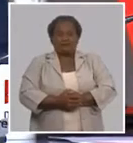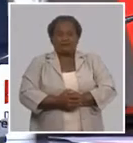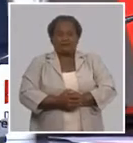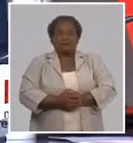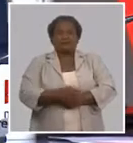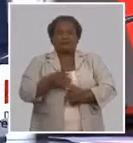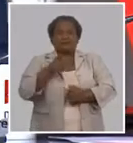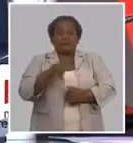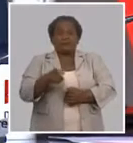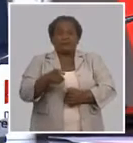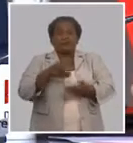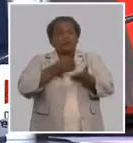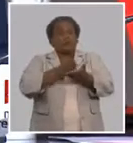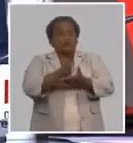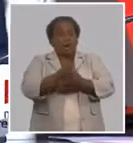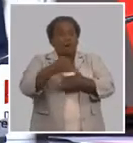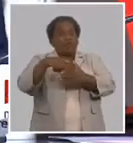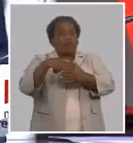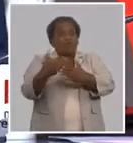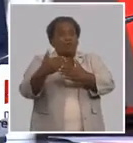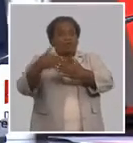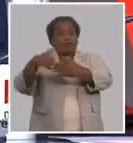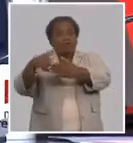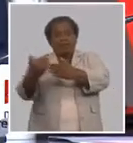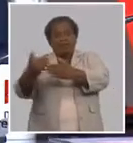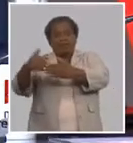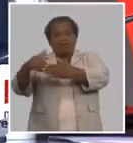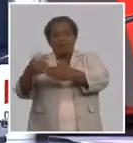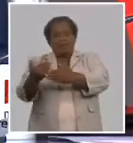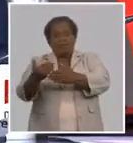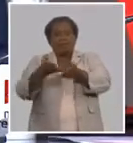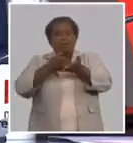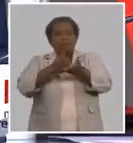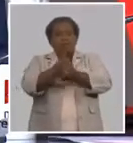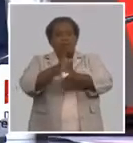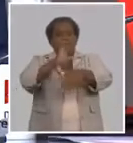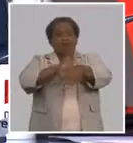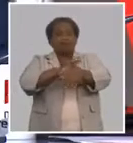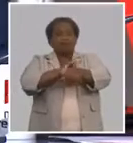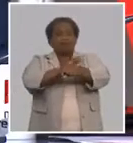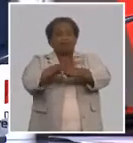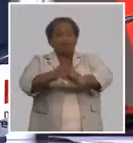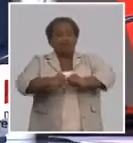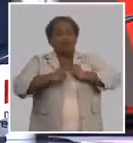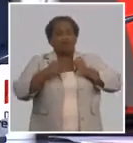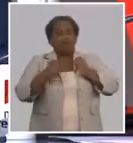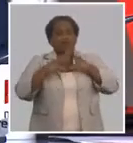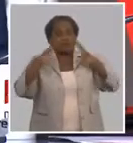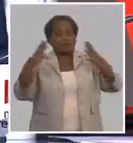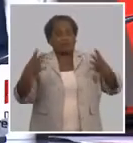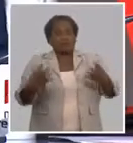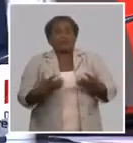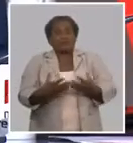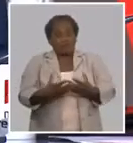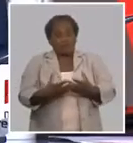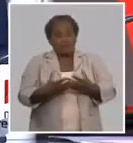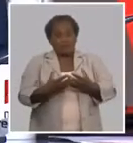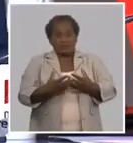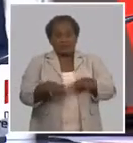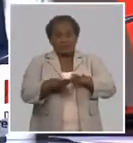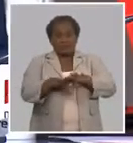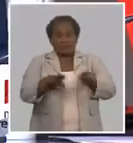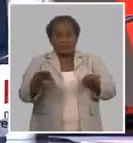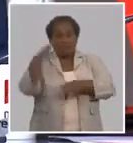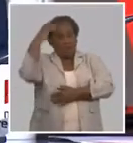seguía pasando los días seguía la pandemia tomando fuerza en el mundo y ya